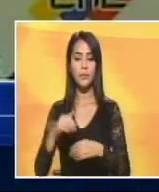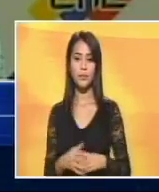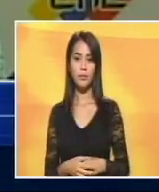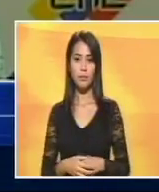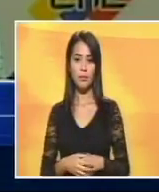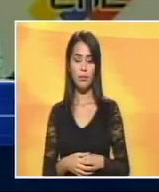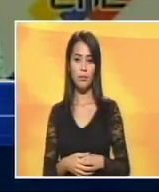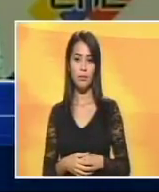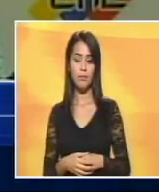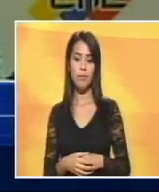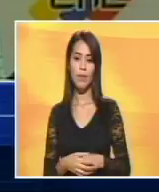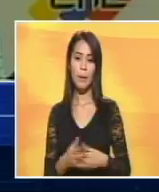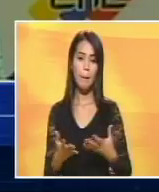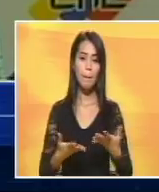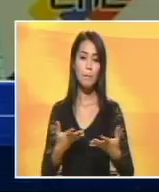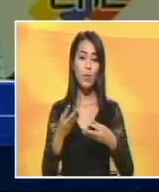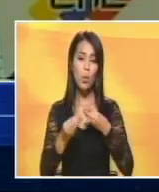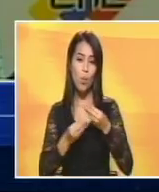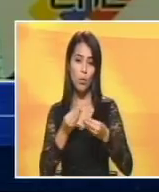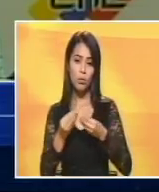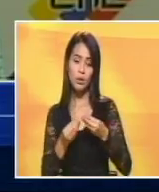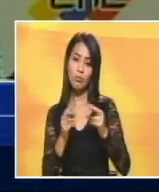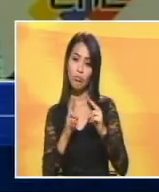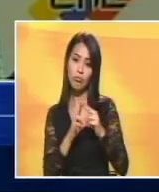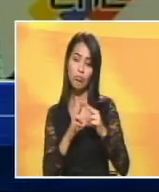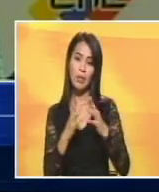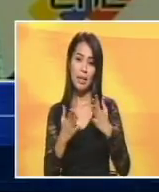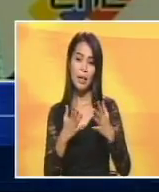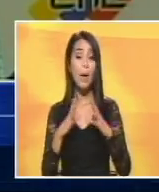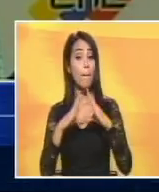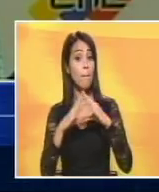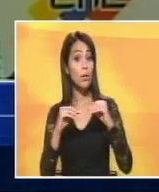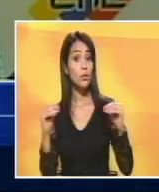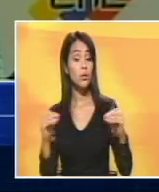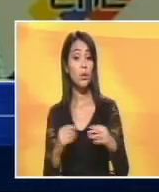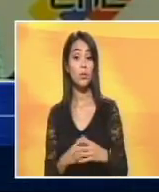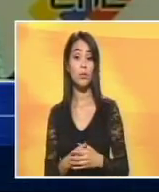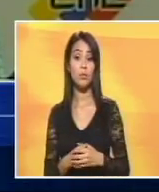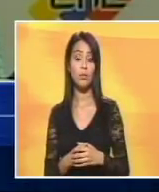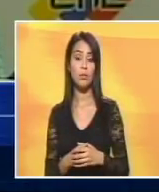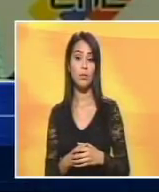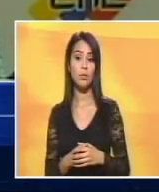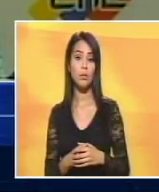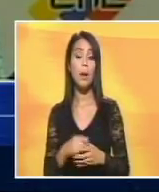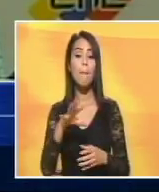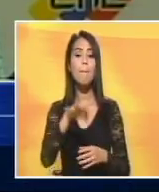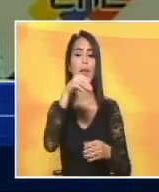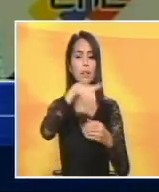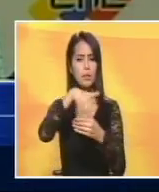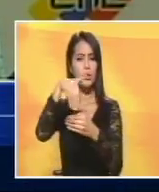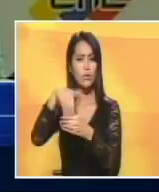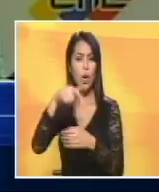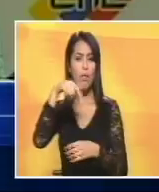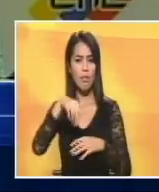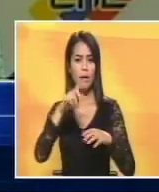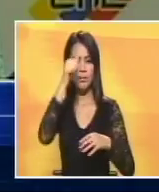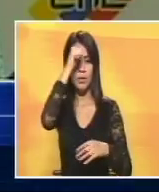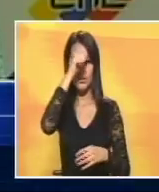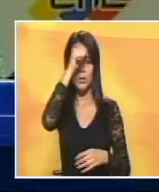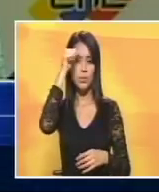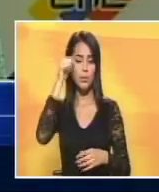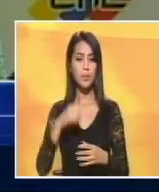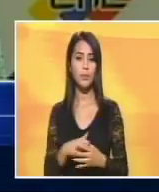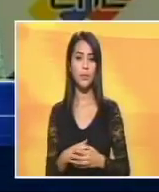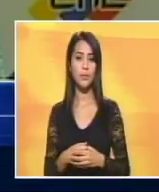Han manipulado sobre un hecho conocido por todos y todas. Para la elección de este domingo se han